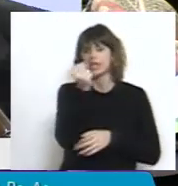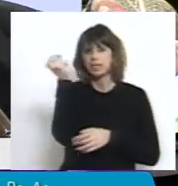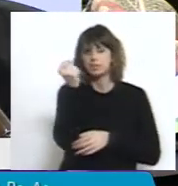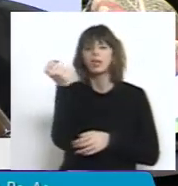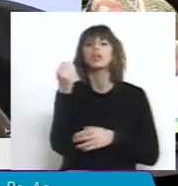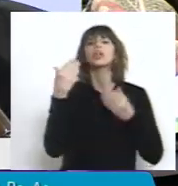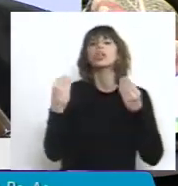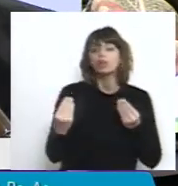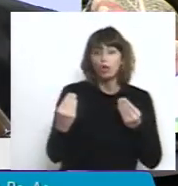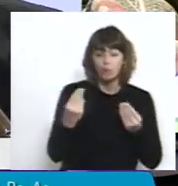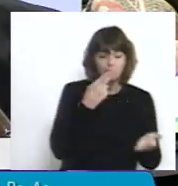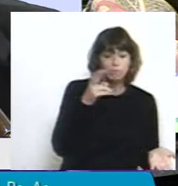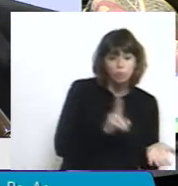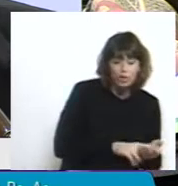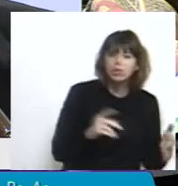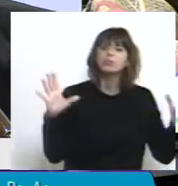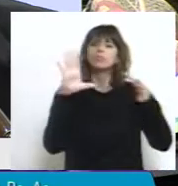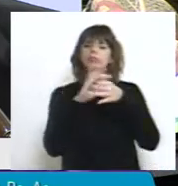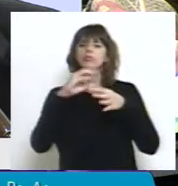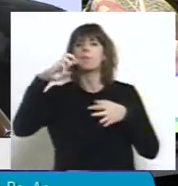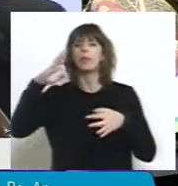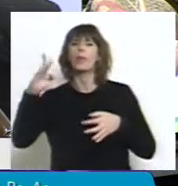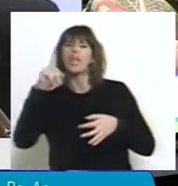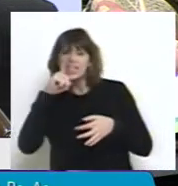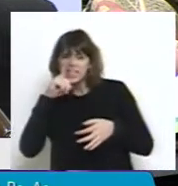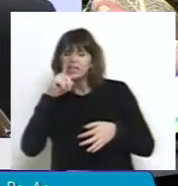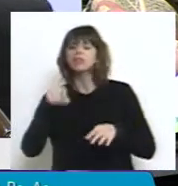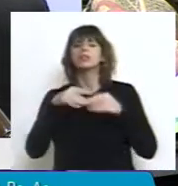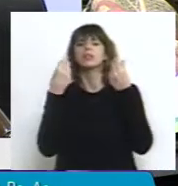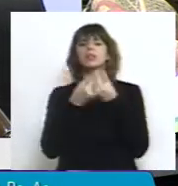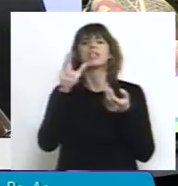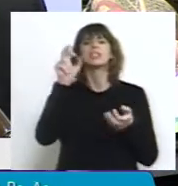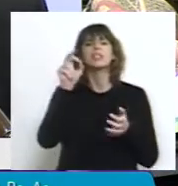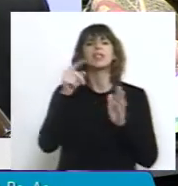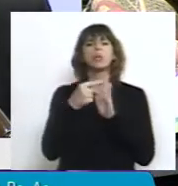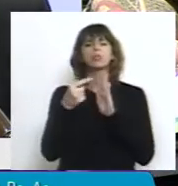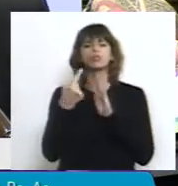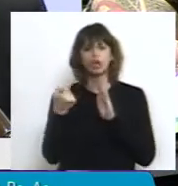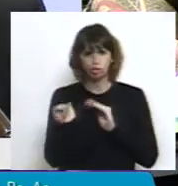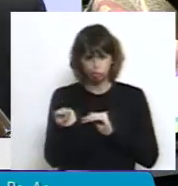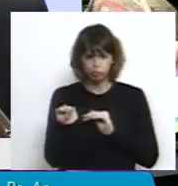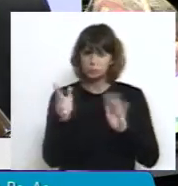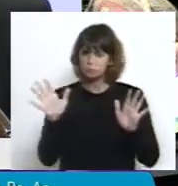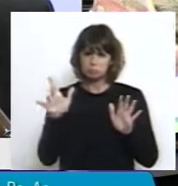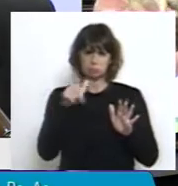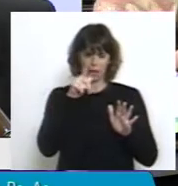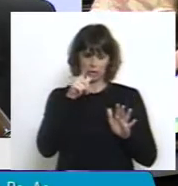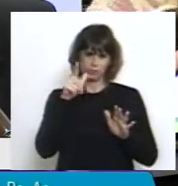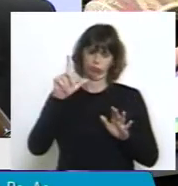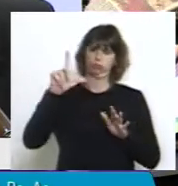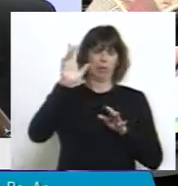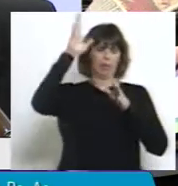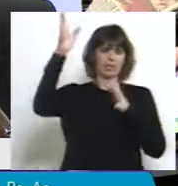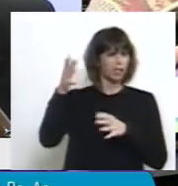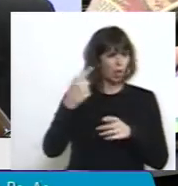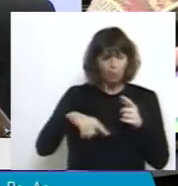tributaria sobre el Producto Bruto. 30 puntos. Parece una locura. Para un país de tamaño economía media, no, es normal.